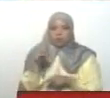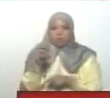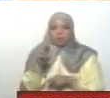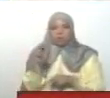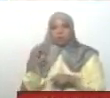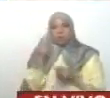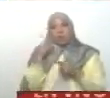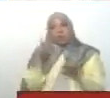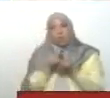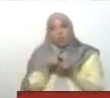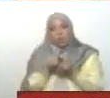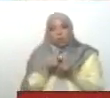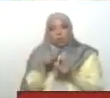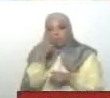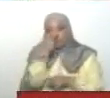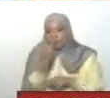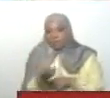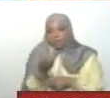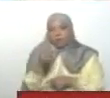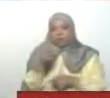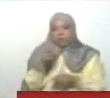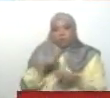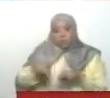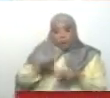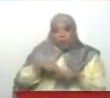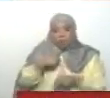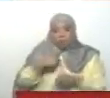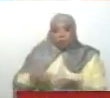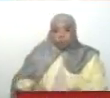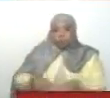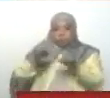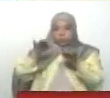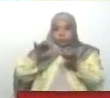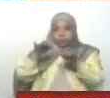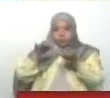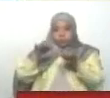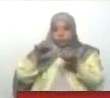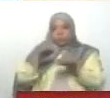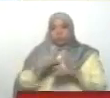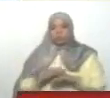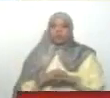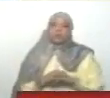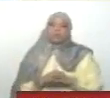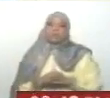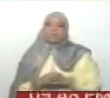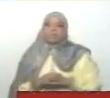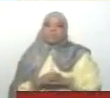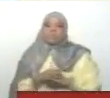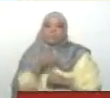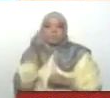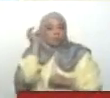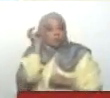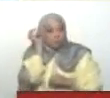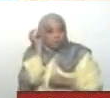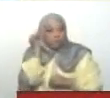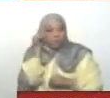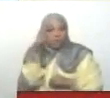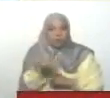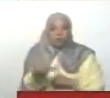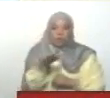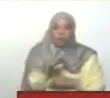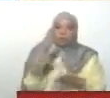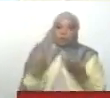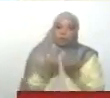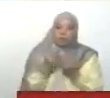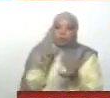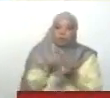Tirsa, que me invitaron a formar parte de esta agrupación como mujer joven de mi pueblo, para